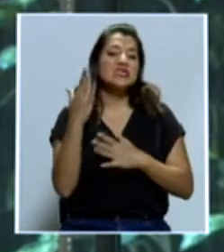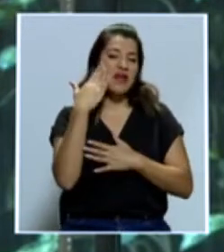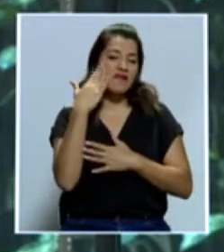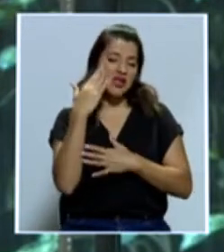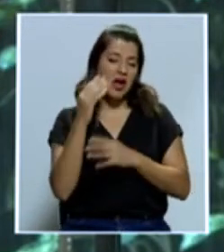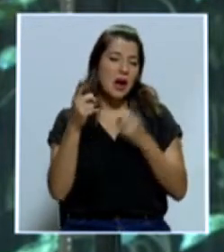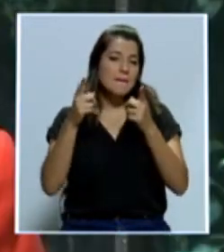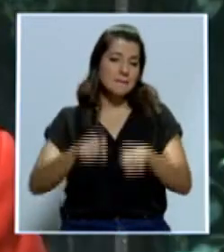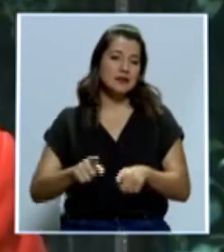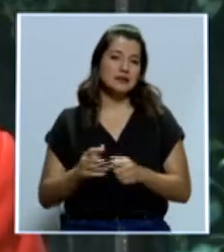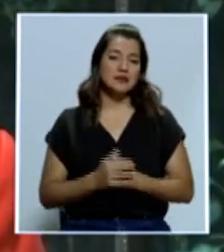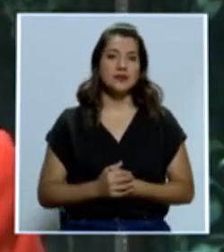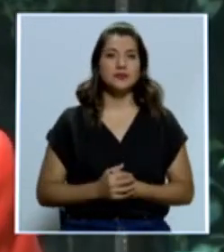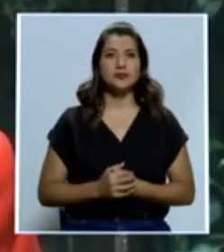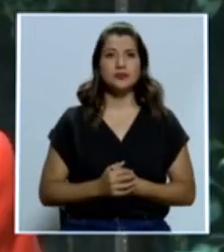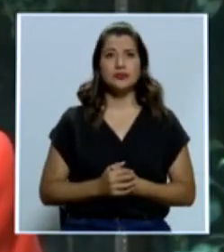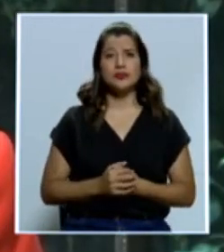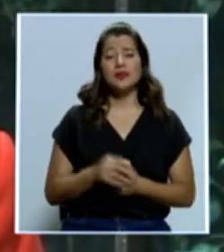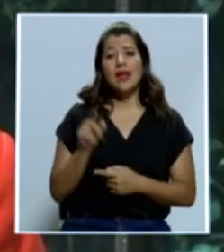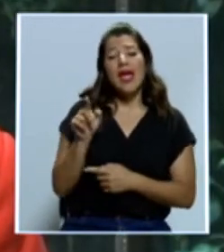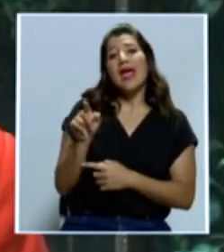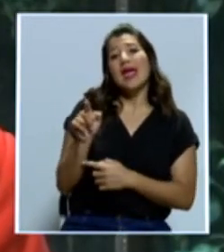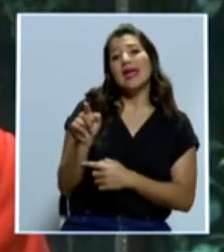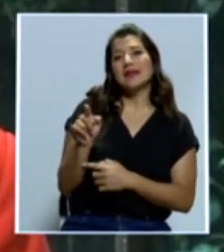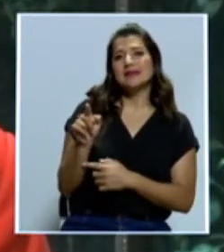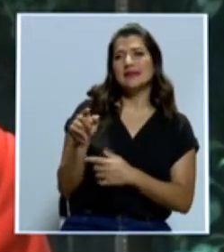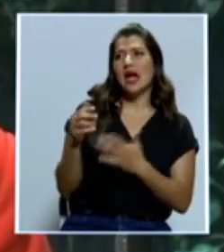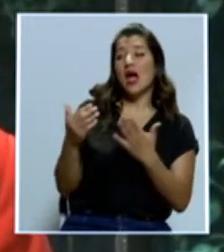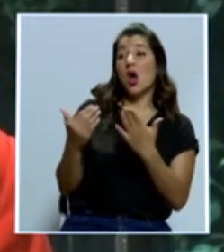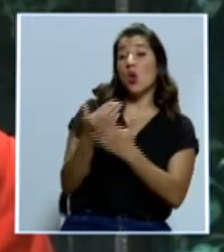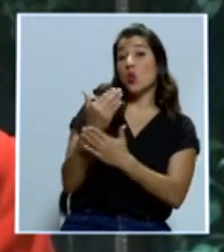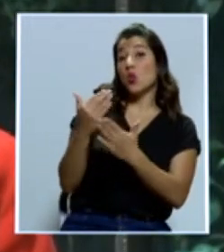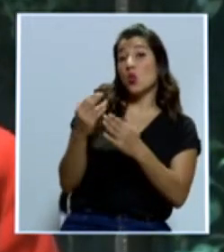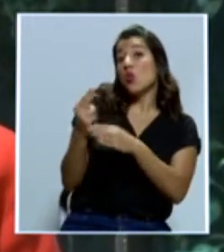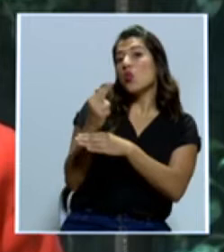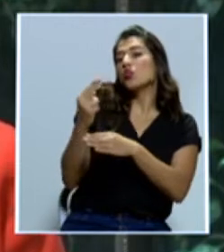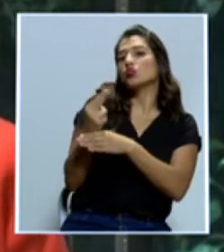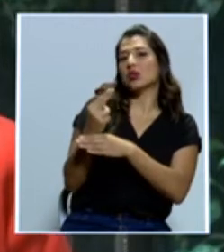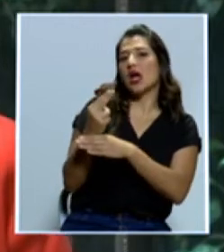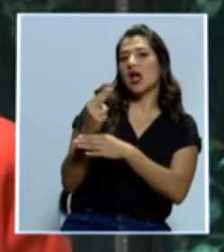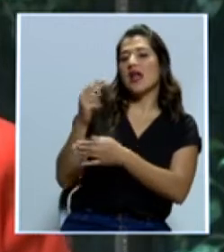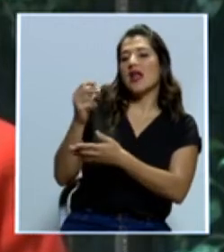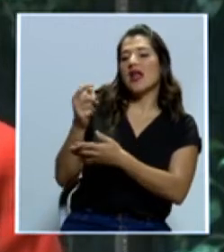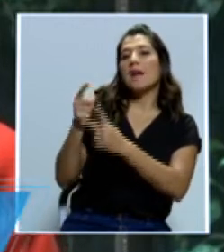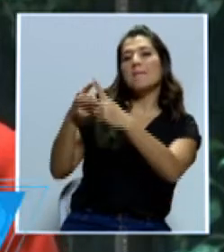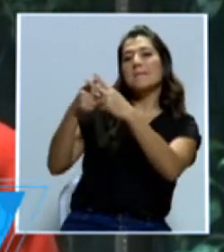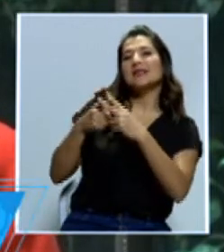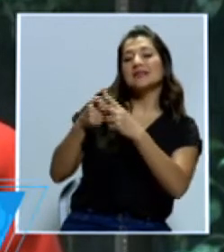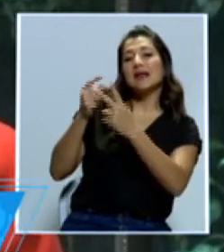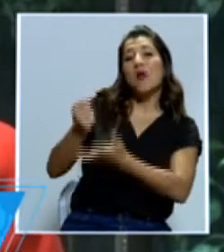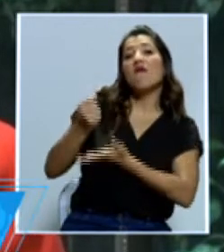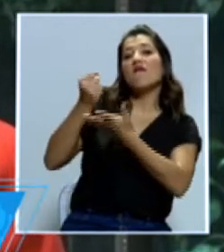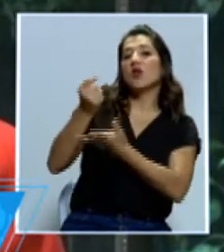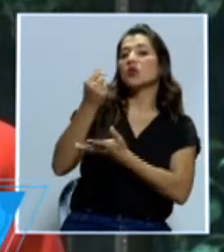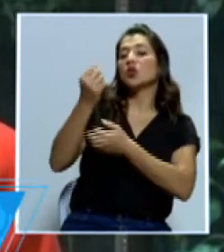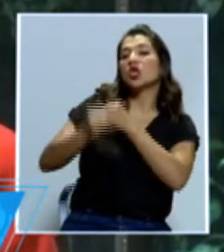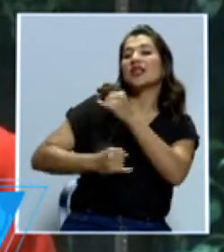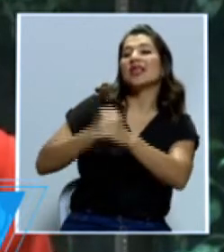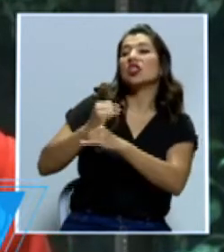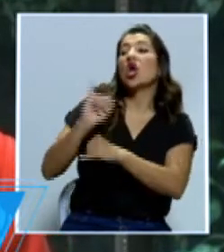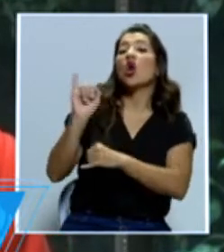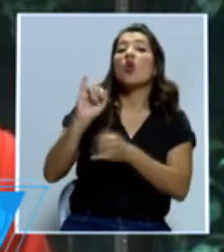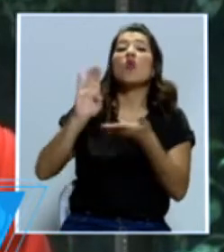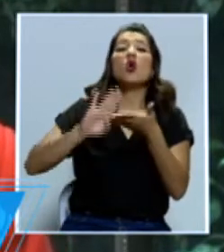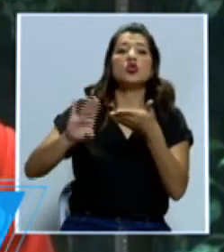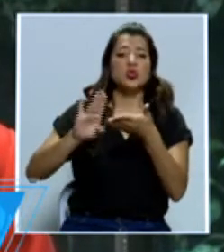mesa de diálogo. Ella está utilizando lo del Fondo Monetario Internacional como una excusa. Veo como que es hora de que ella sea parte